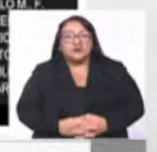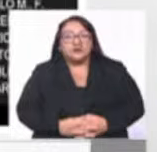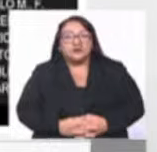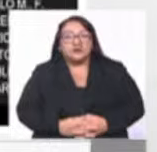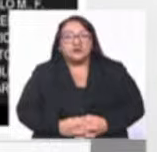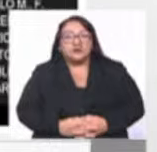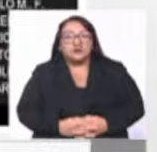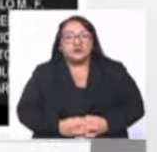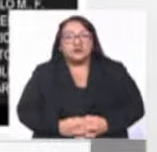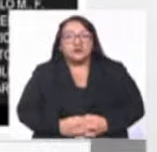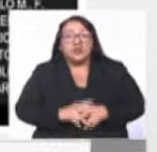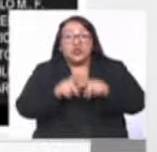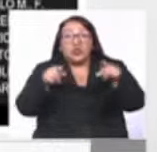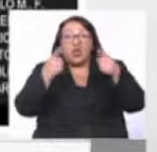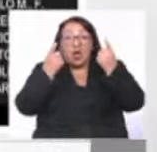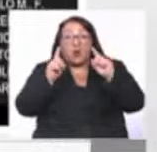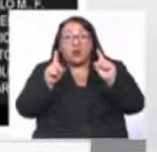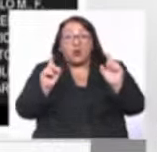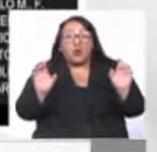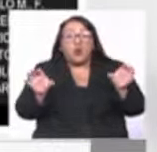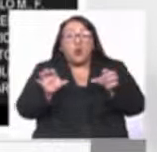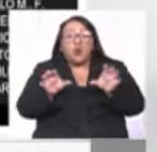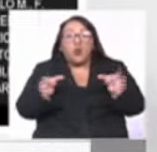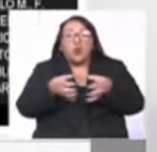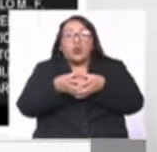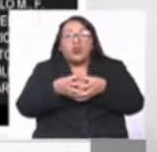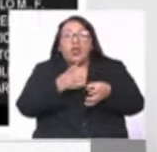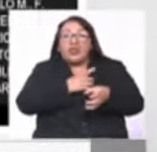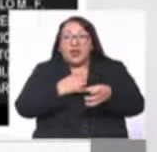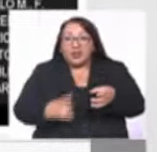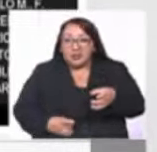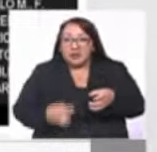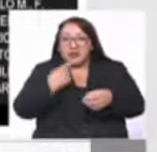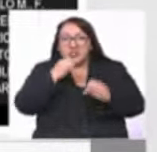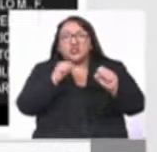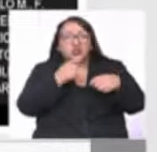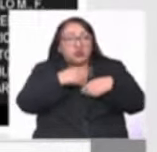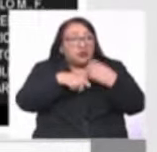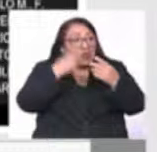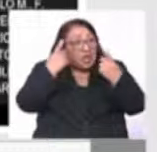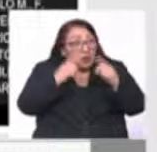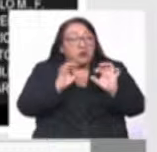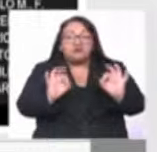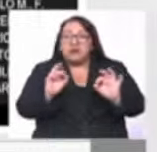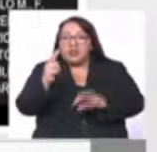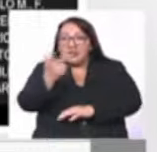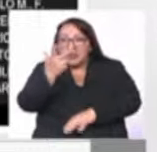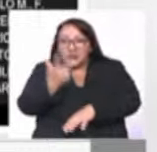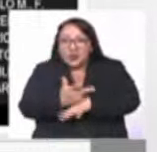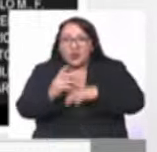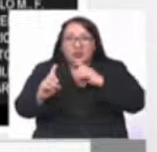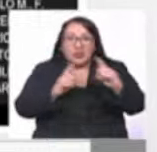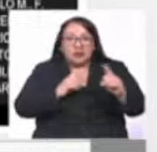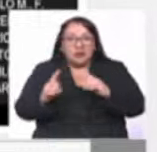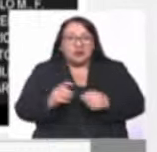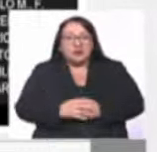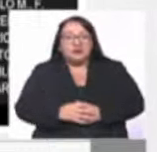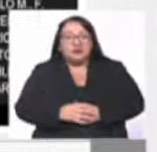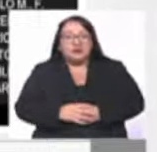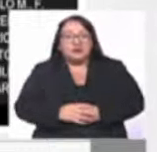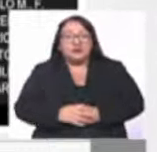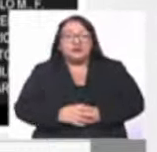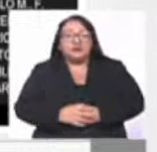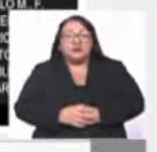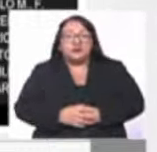del consejo directivo que fijó 3 horas de debate parlamentario para